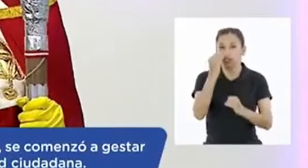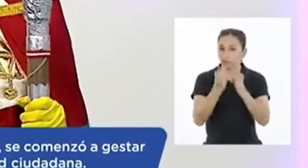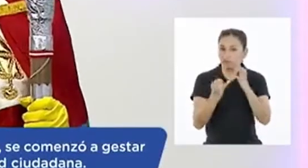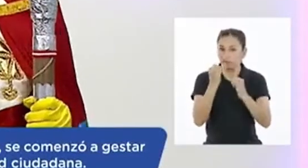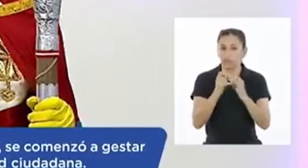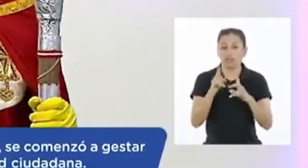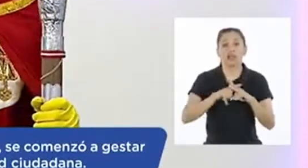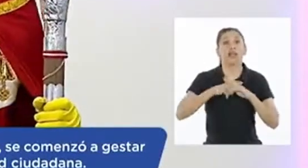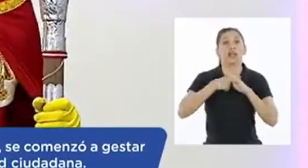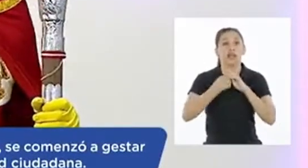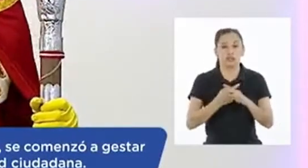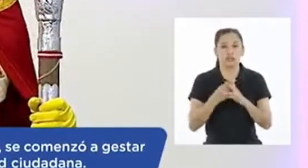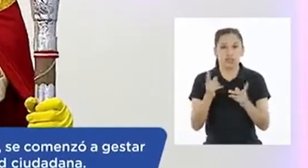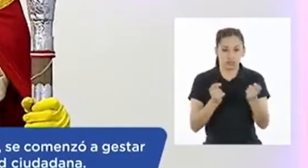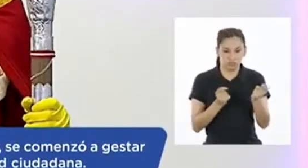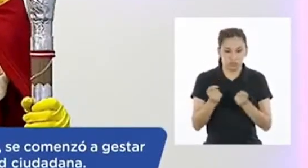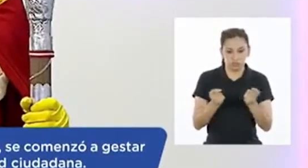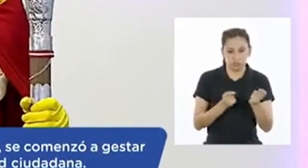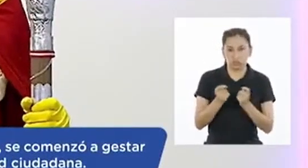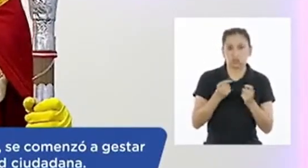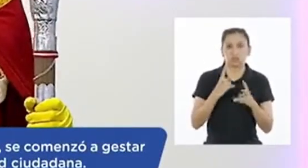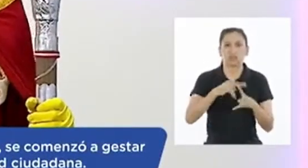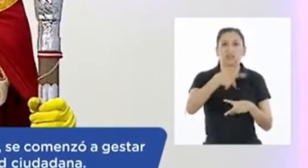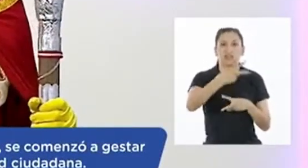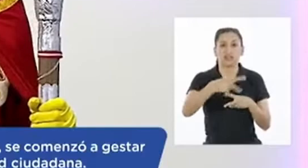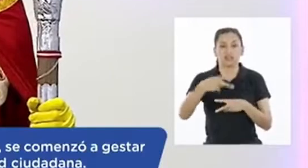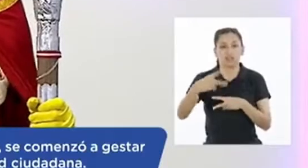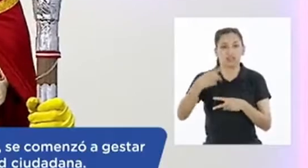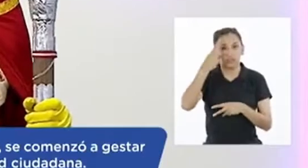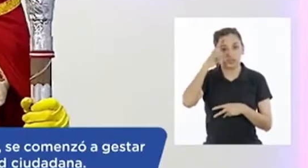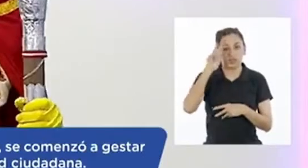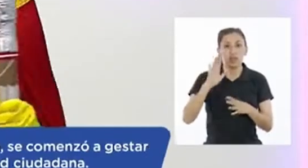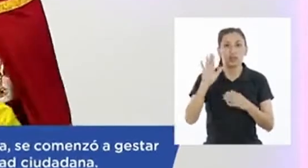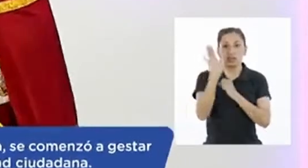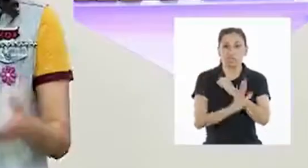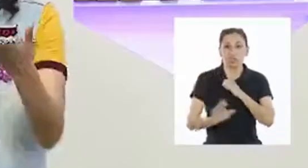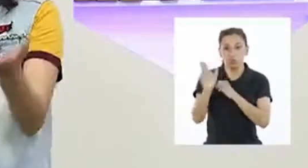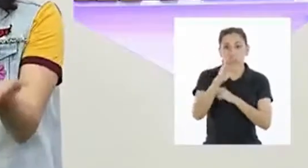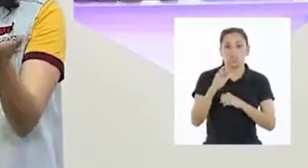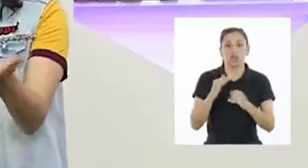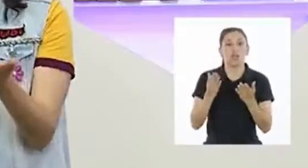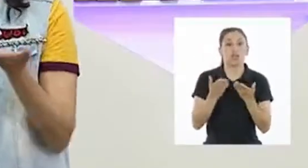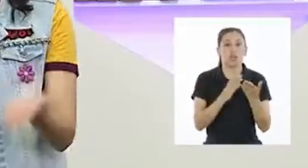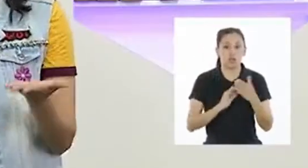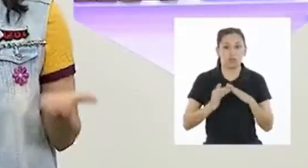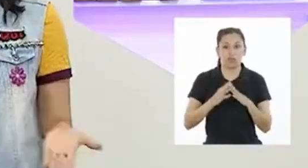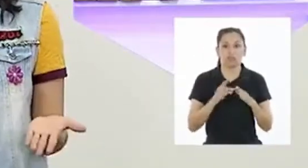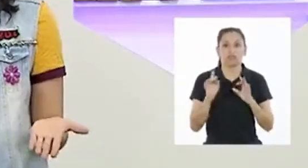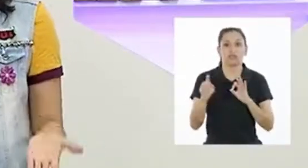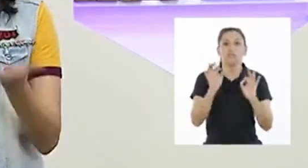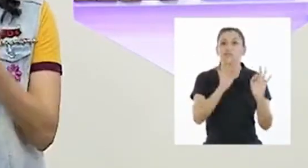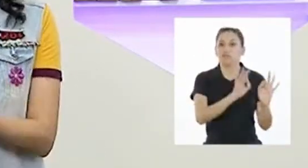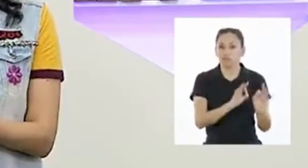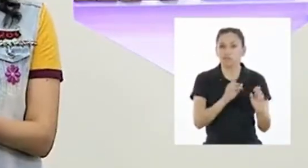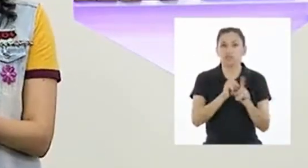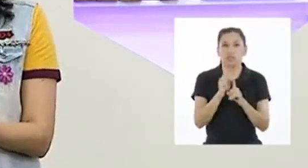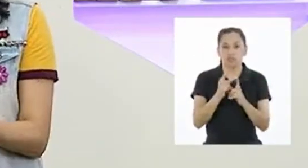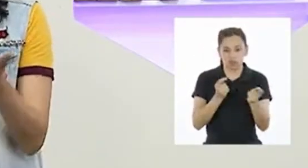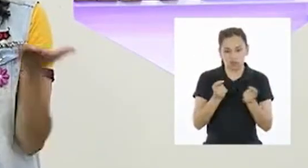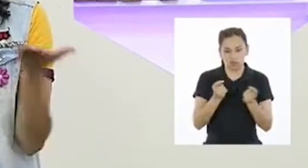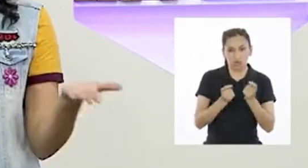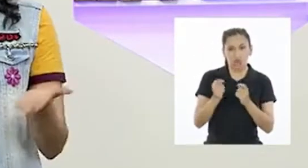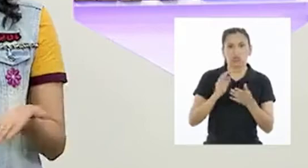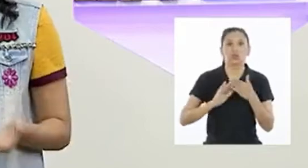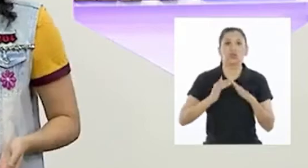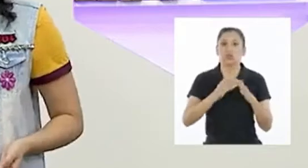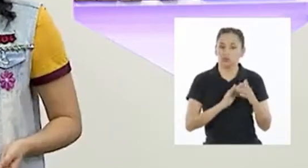80 se comenzó a gestar la participación vecinal para la seguridad ciudadana. Ahí aparecen las juntas vecinales y la coordinación de